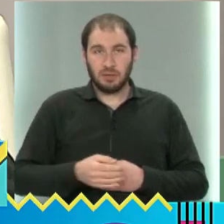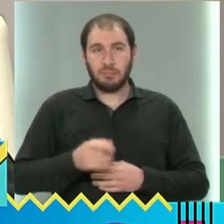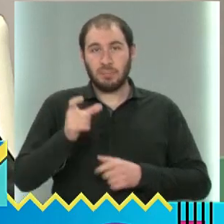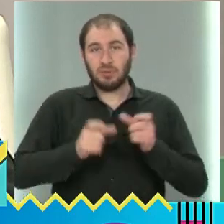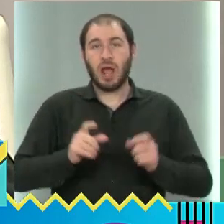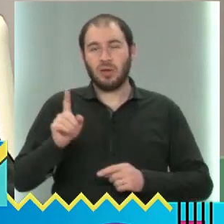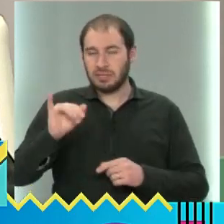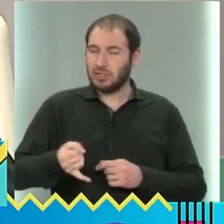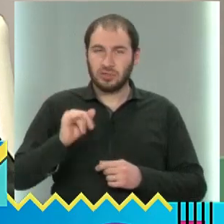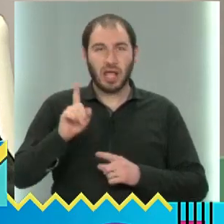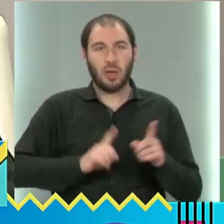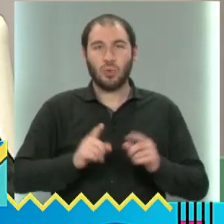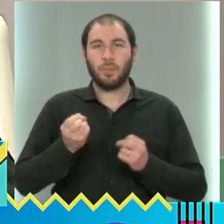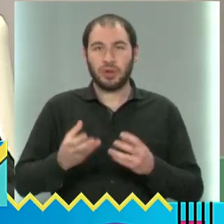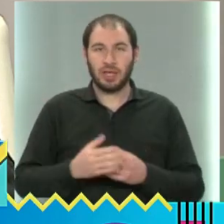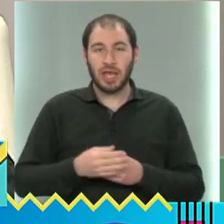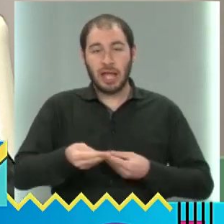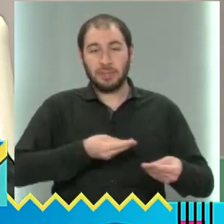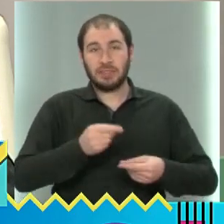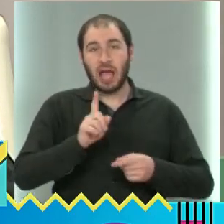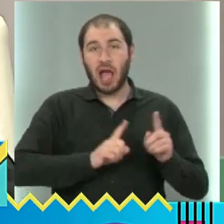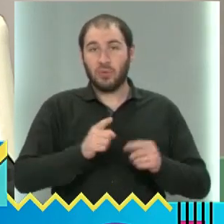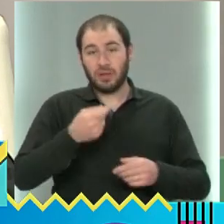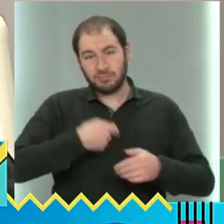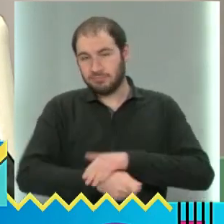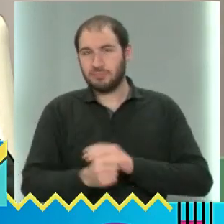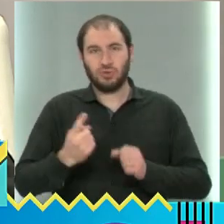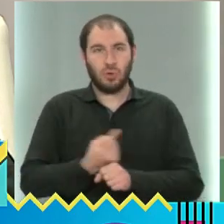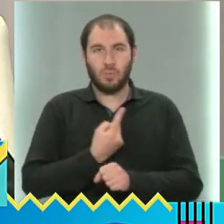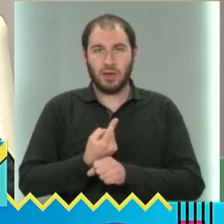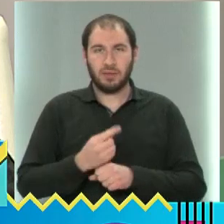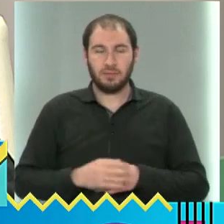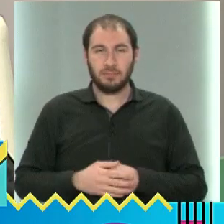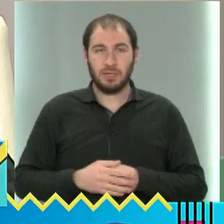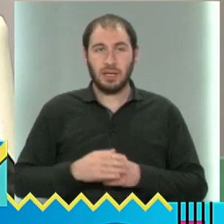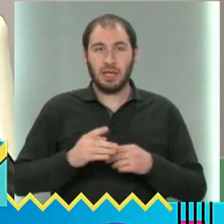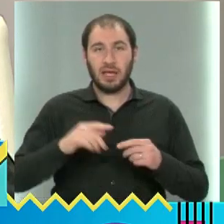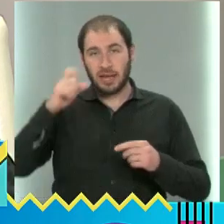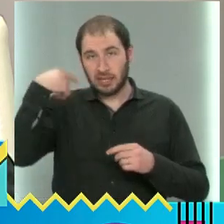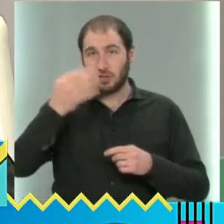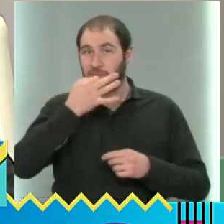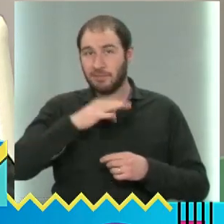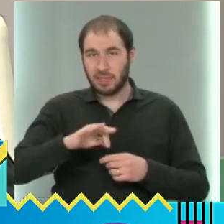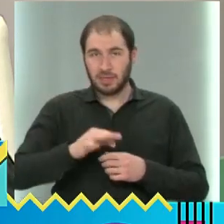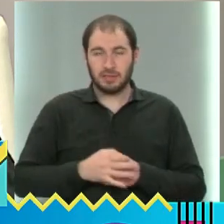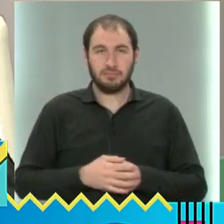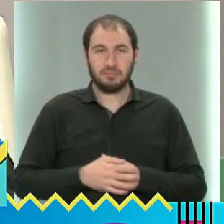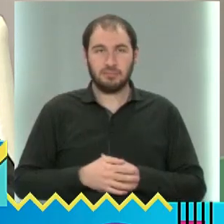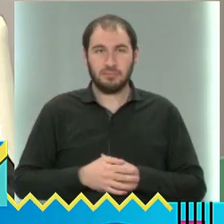gente, necesariamente digo porque hay empresas que no pueden evadir. Los que exportamos estamos dentro de